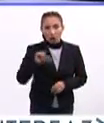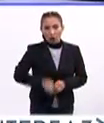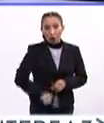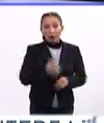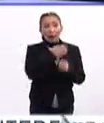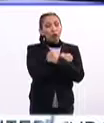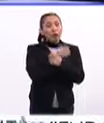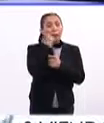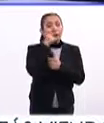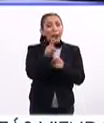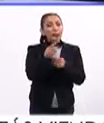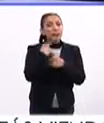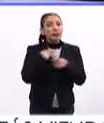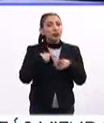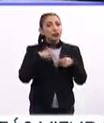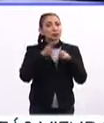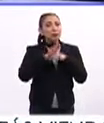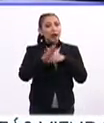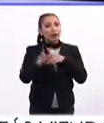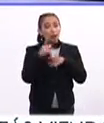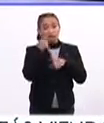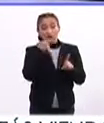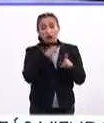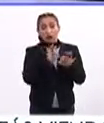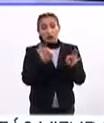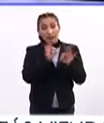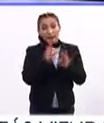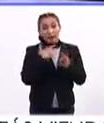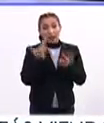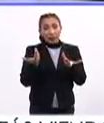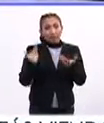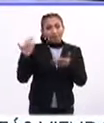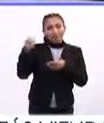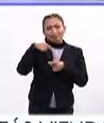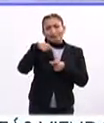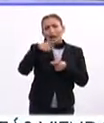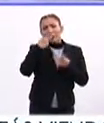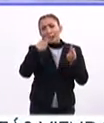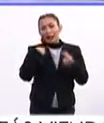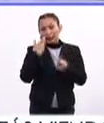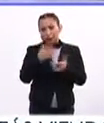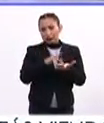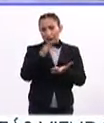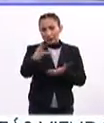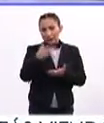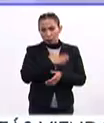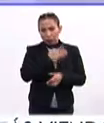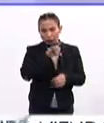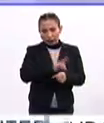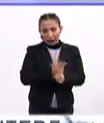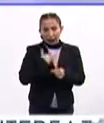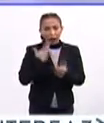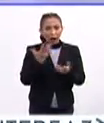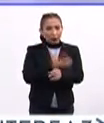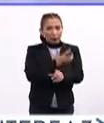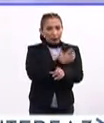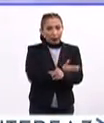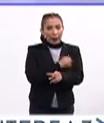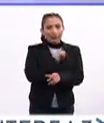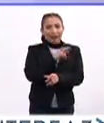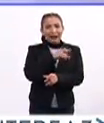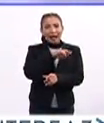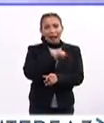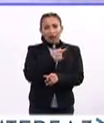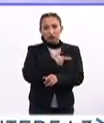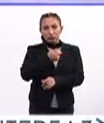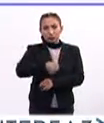la educación para migrantes, otro aspecto fundamental que tiene que confluir al respecto. Muy buenos días, gracias por estar con nosotros. Mariana,